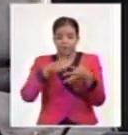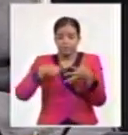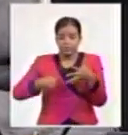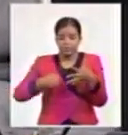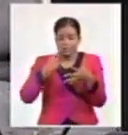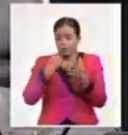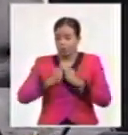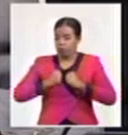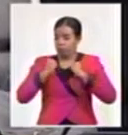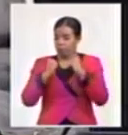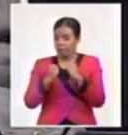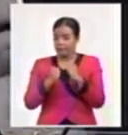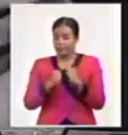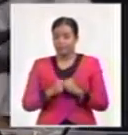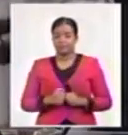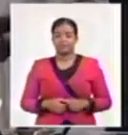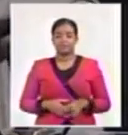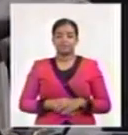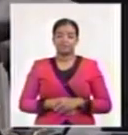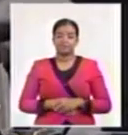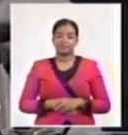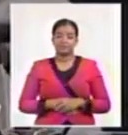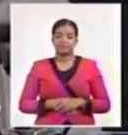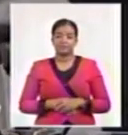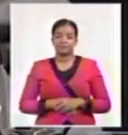fuerte. Es decir que este mundo